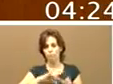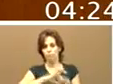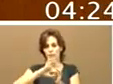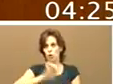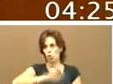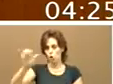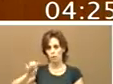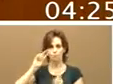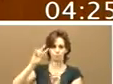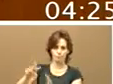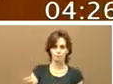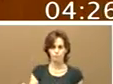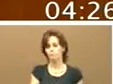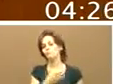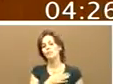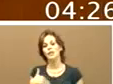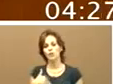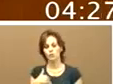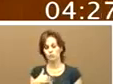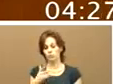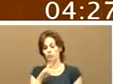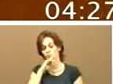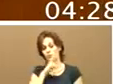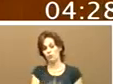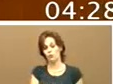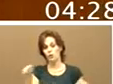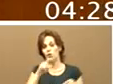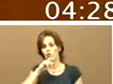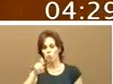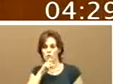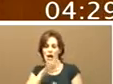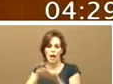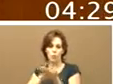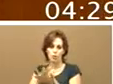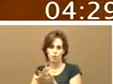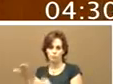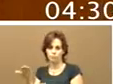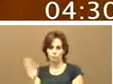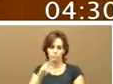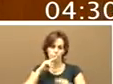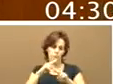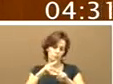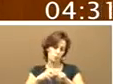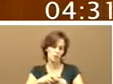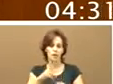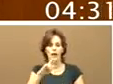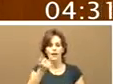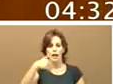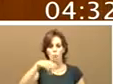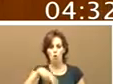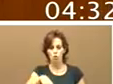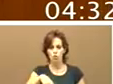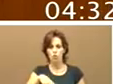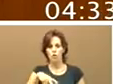con la referencia a un compañero de partido, a Ramón Jauregui, que el día 9